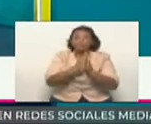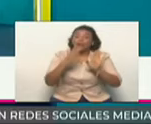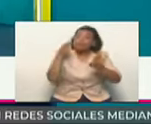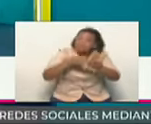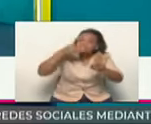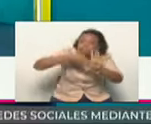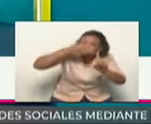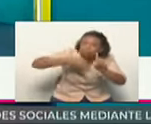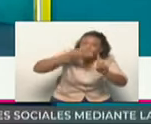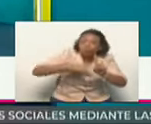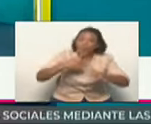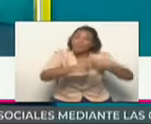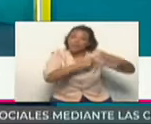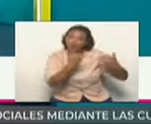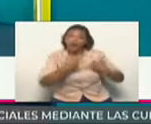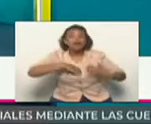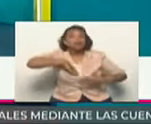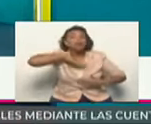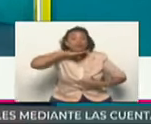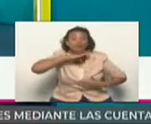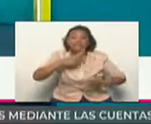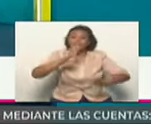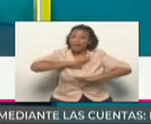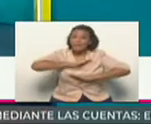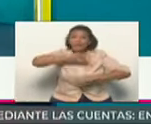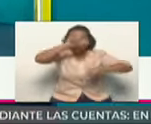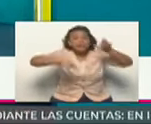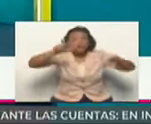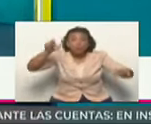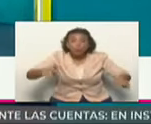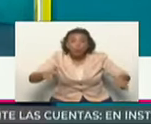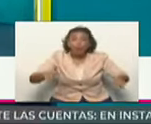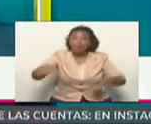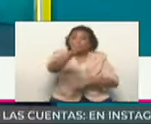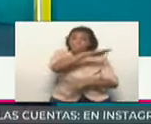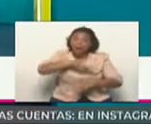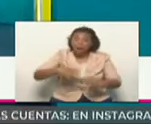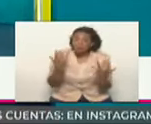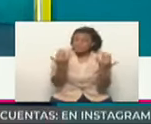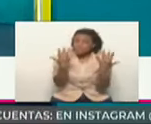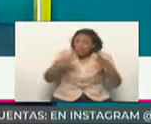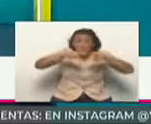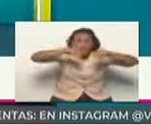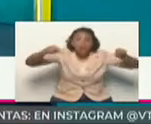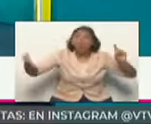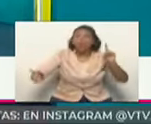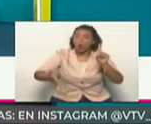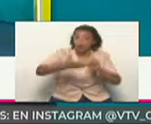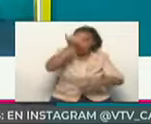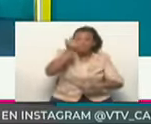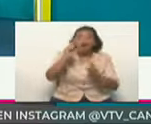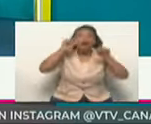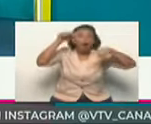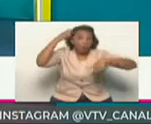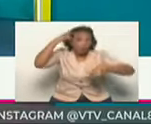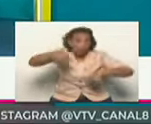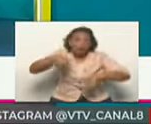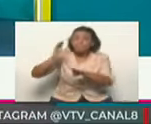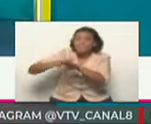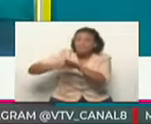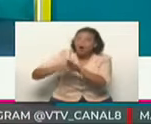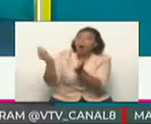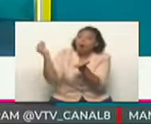en producir y autoabastecer a Venezuela con nuestras manos, con nuestra tierra, y lo logramos, hoy insisto más que